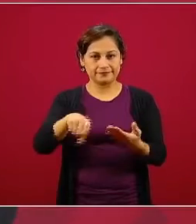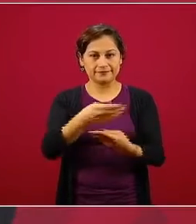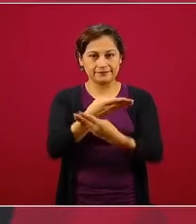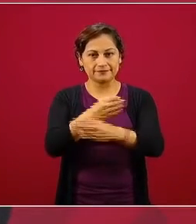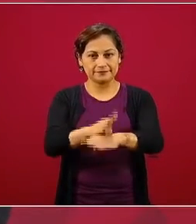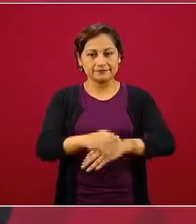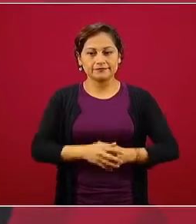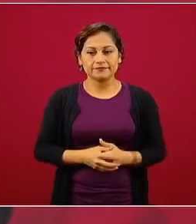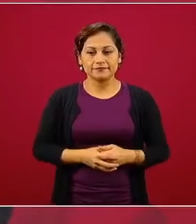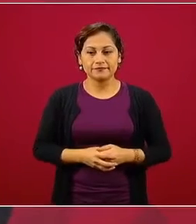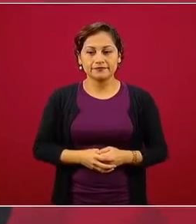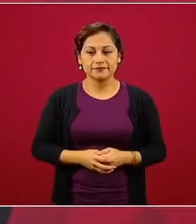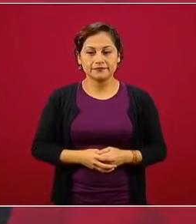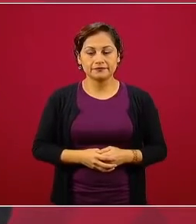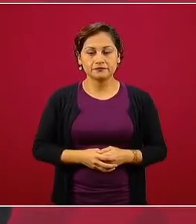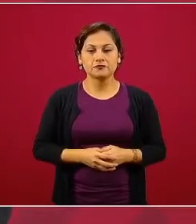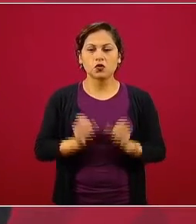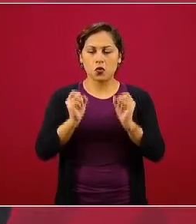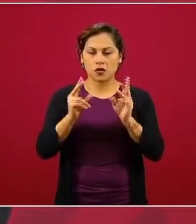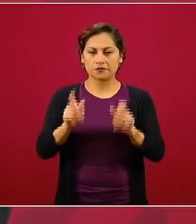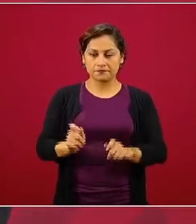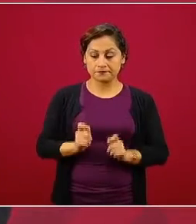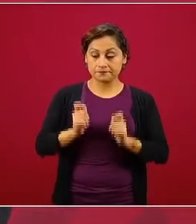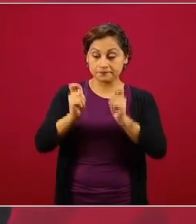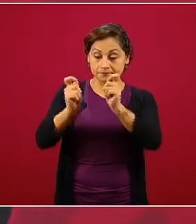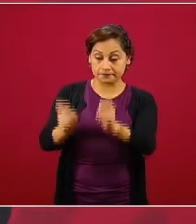le dan el banco